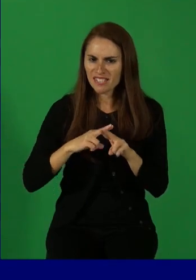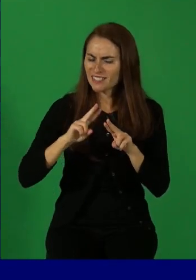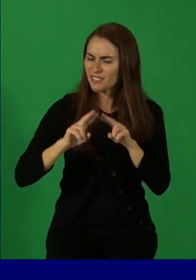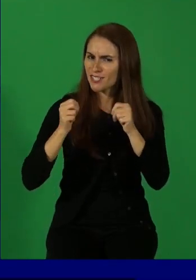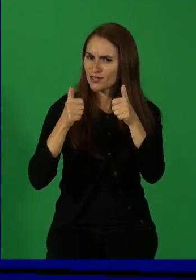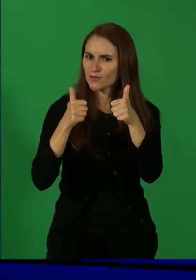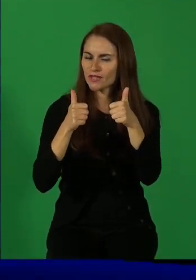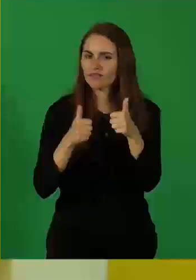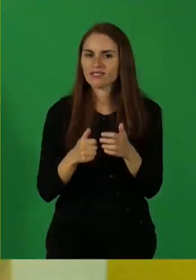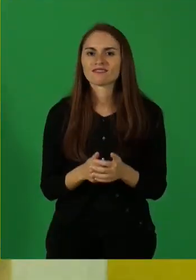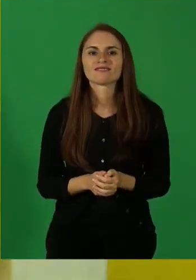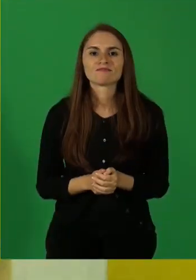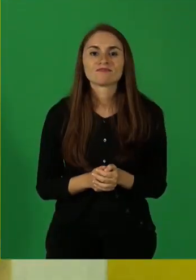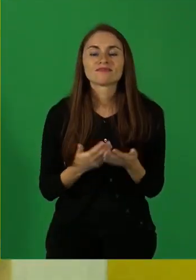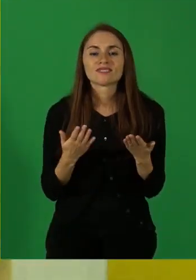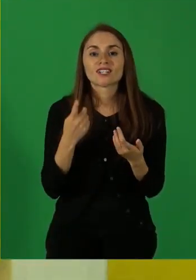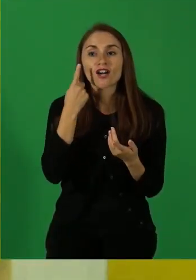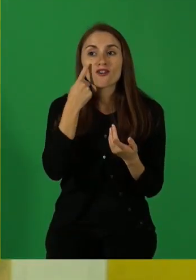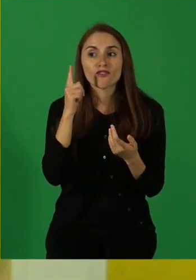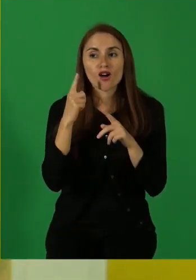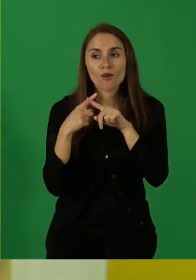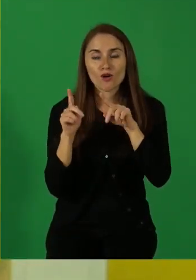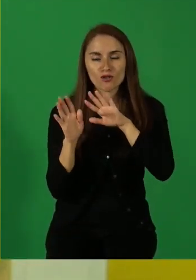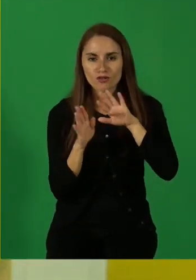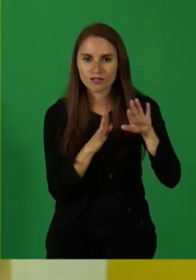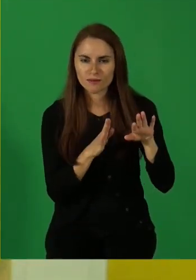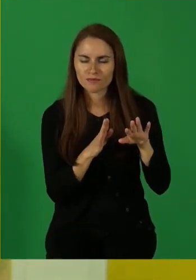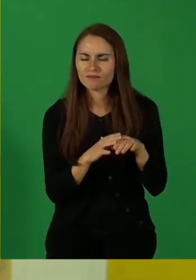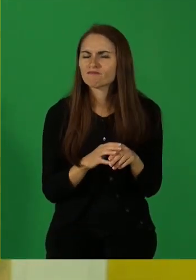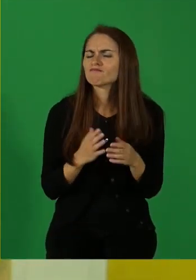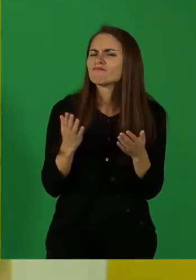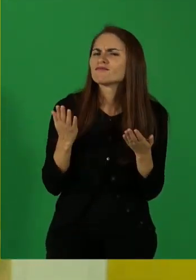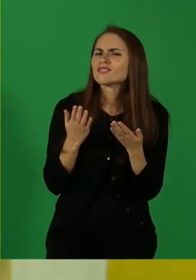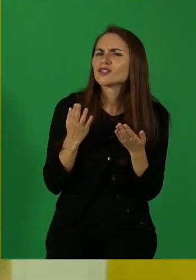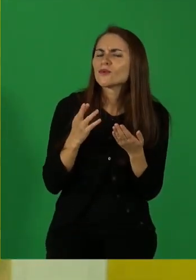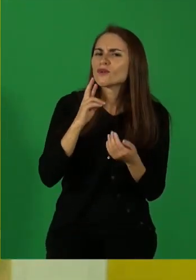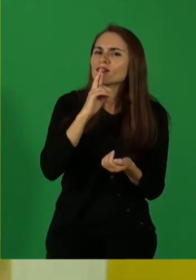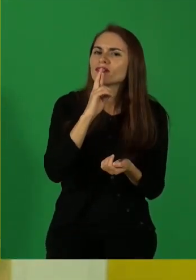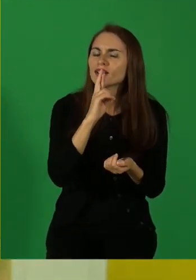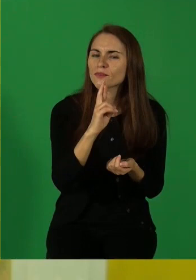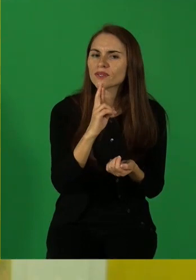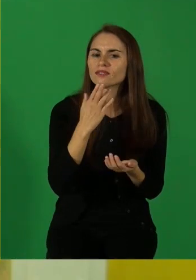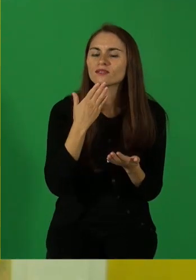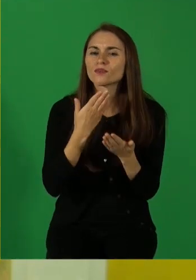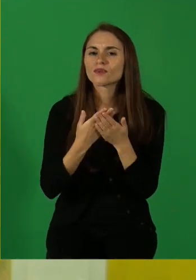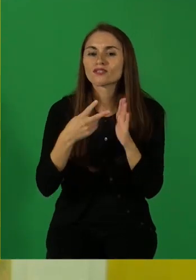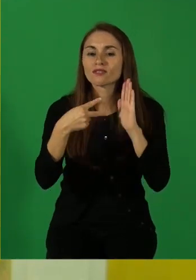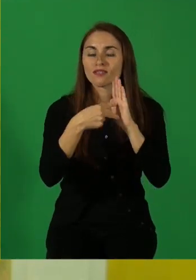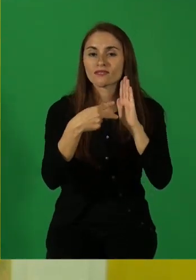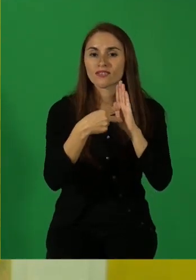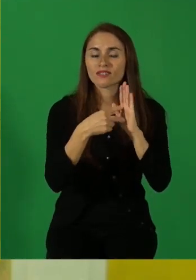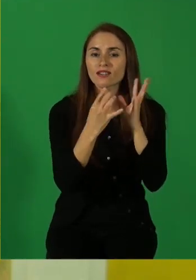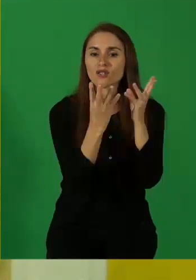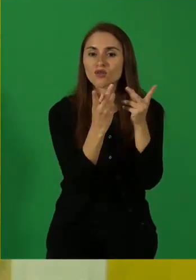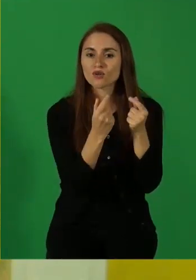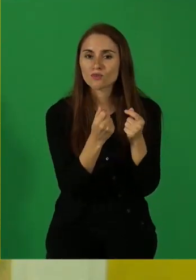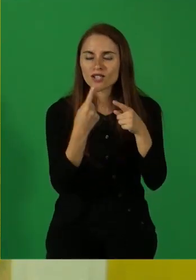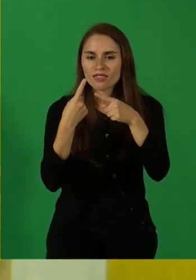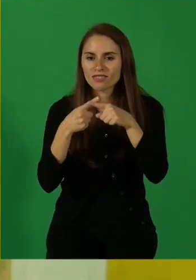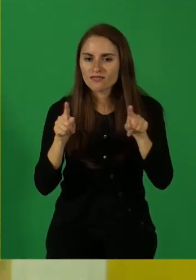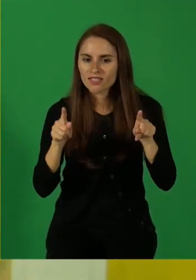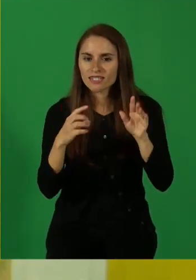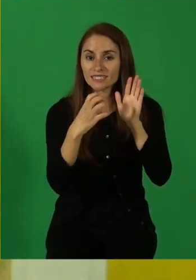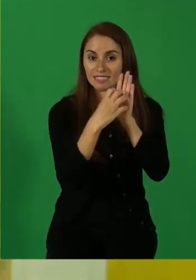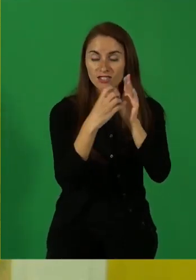casa? Veamos la otra. Dice, ¿cómo era el resultado cuando dividías números de